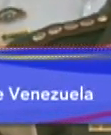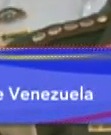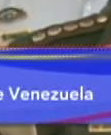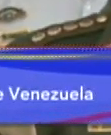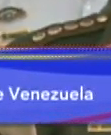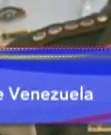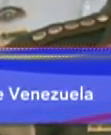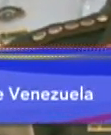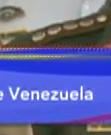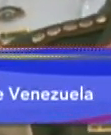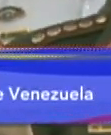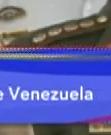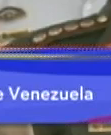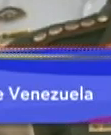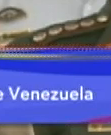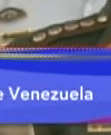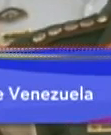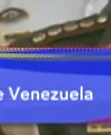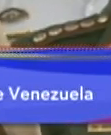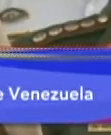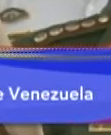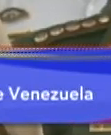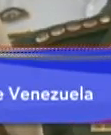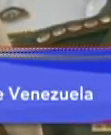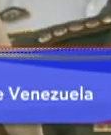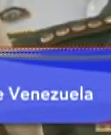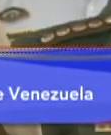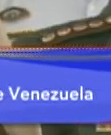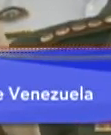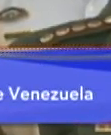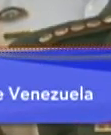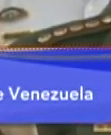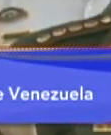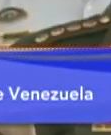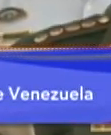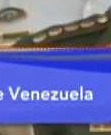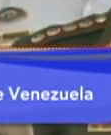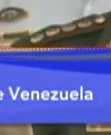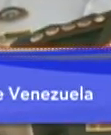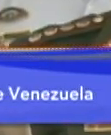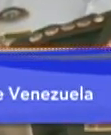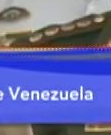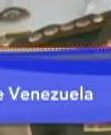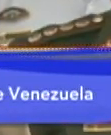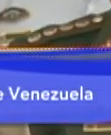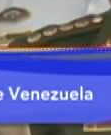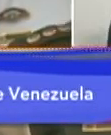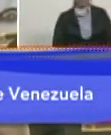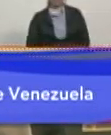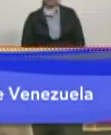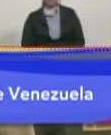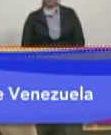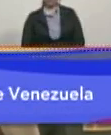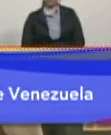Como dijera siempre nuestro cantor del pueblo, lo vimos cambiar de paisaje